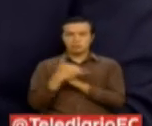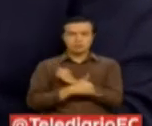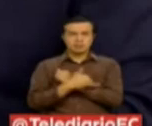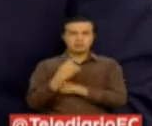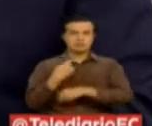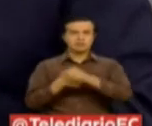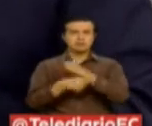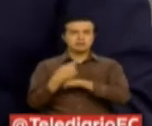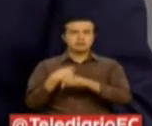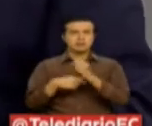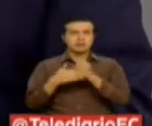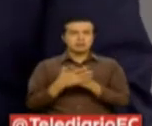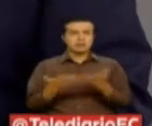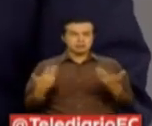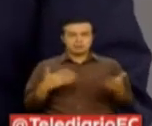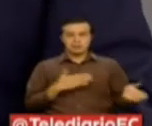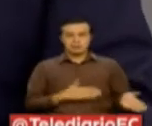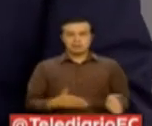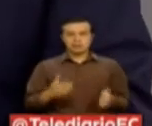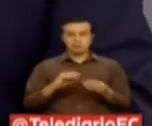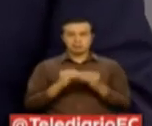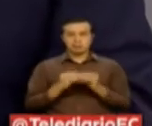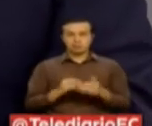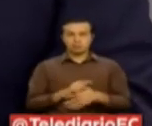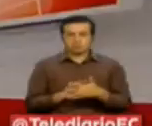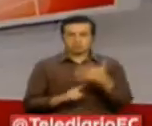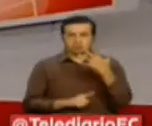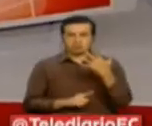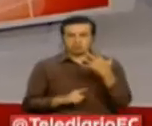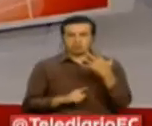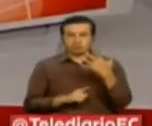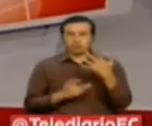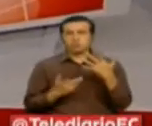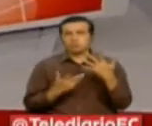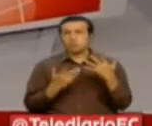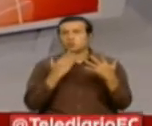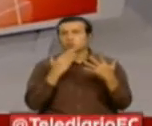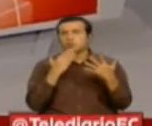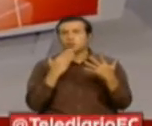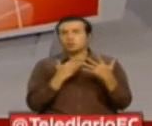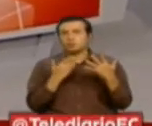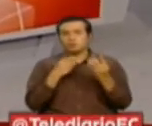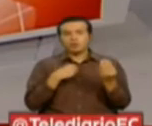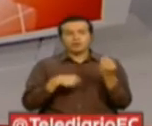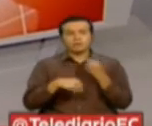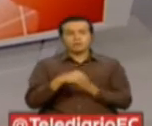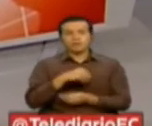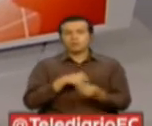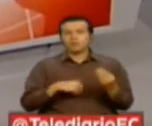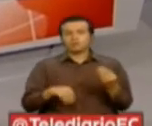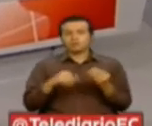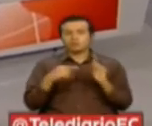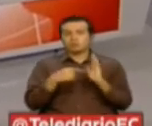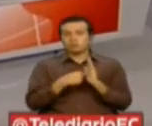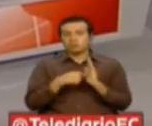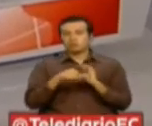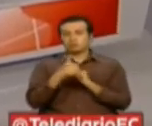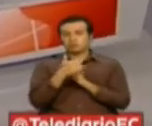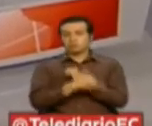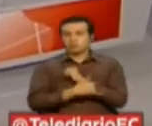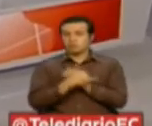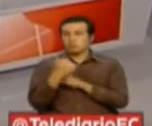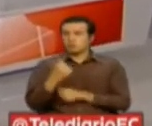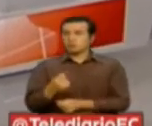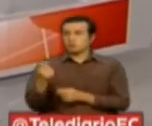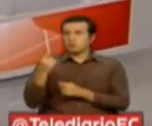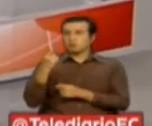que es la medida número 5 de las 14 ofrece como incentivo la devolución del impuesto a la salida de